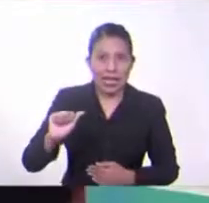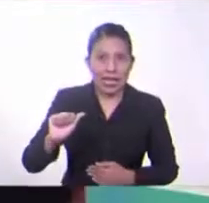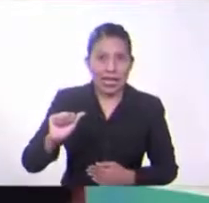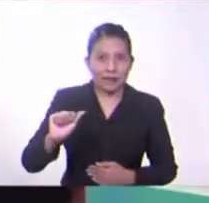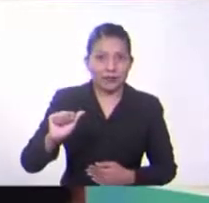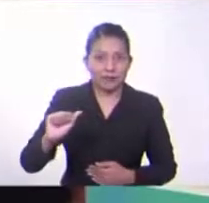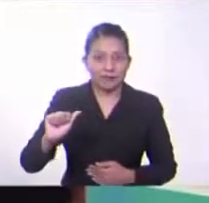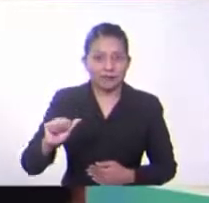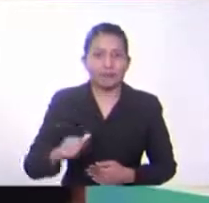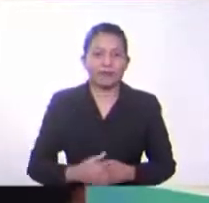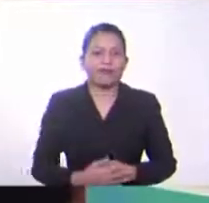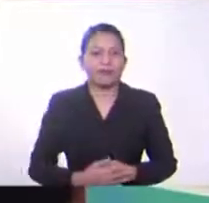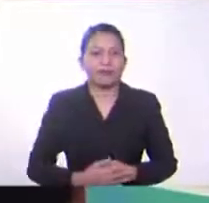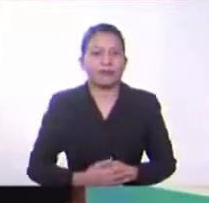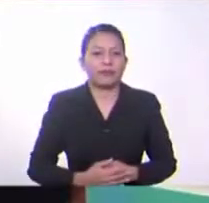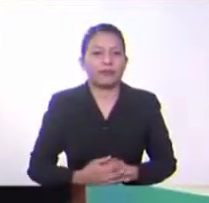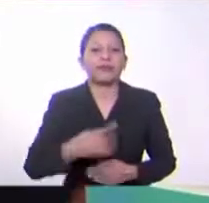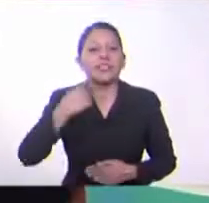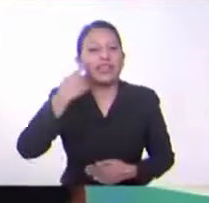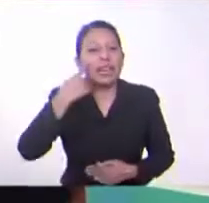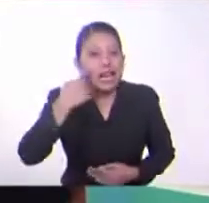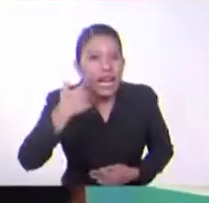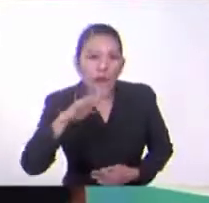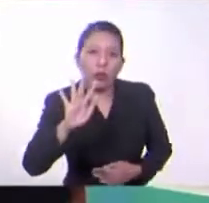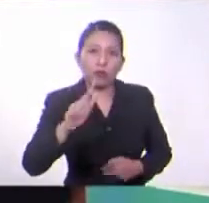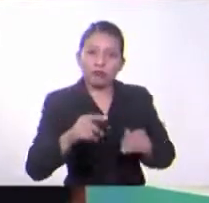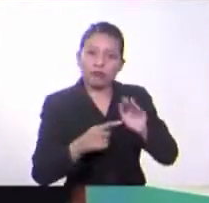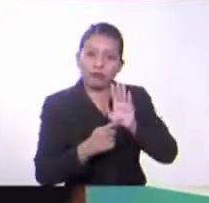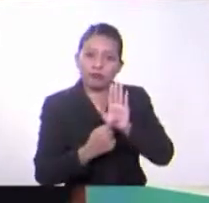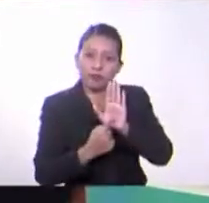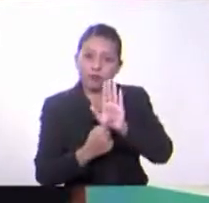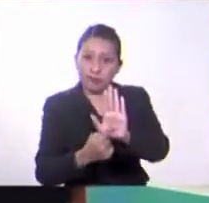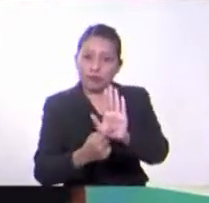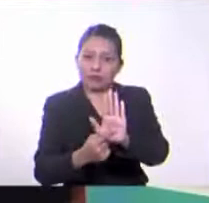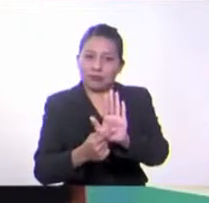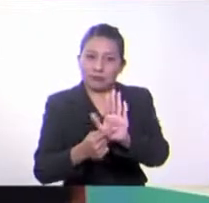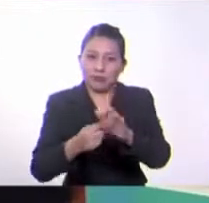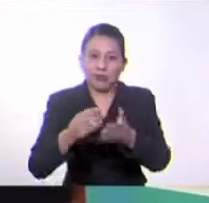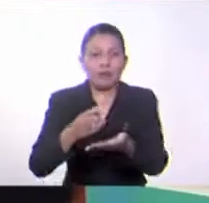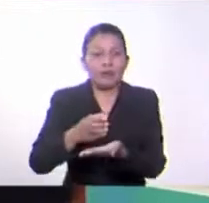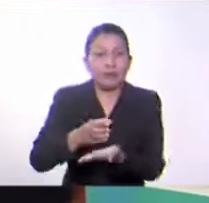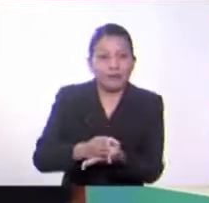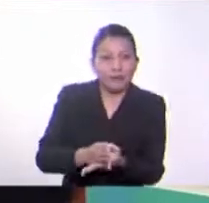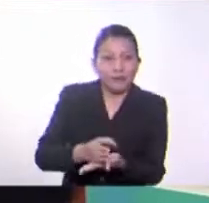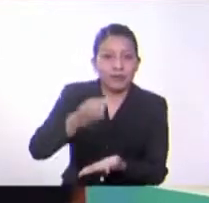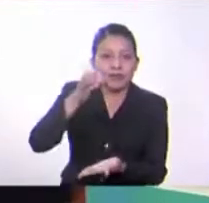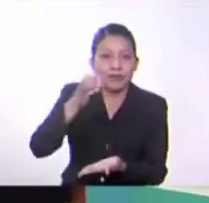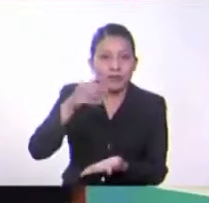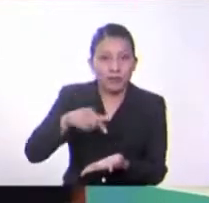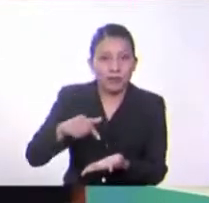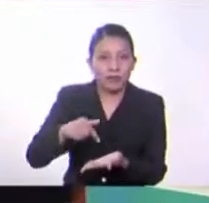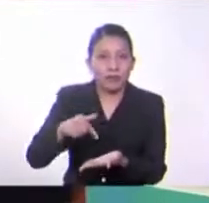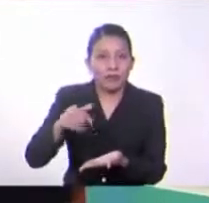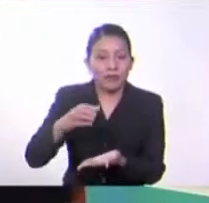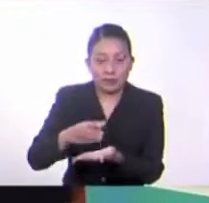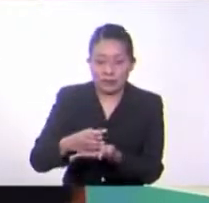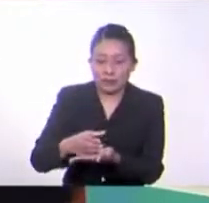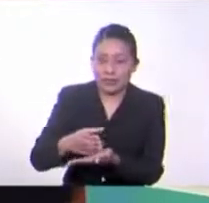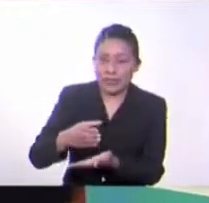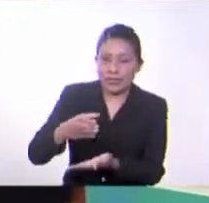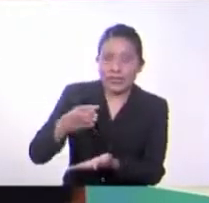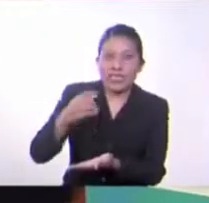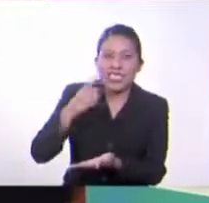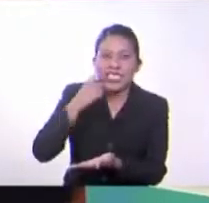hacer, Alejandra, en esta ocasión una representación de lo que me pasó con este recipiente.